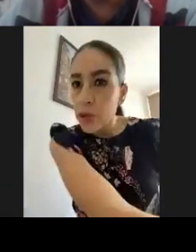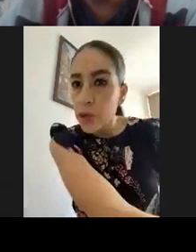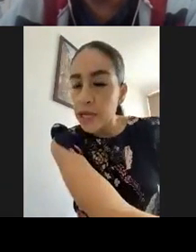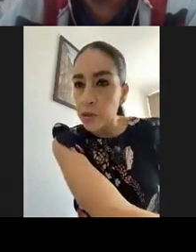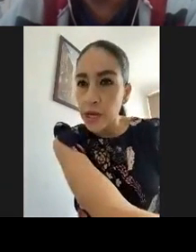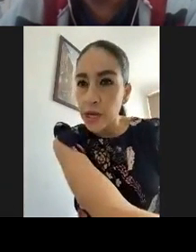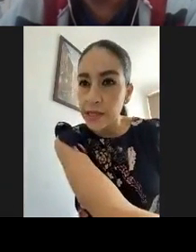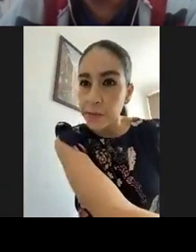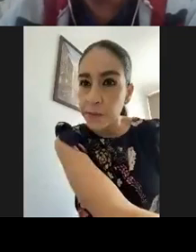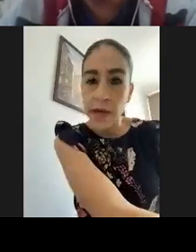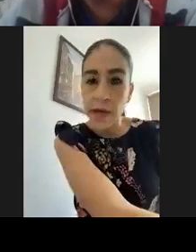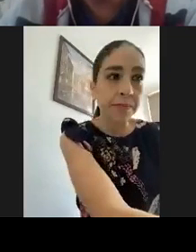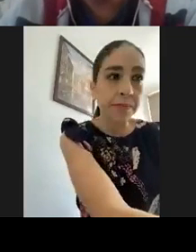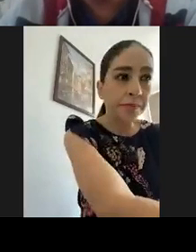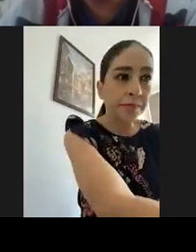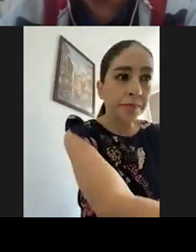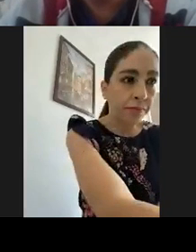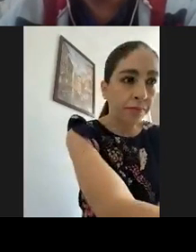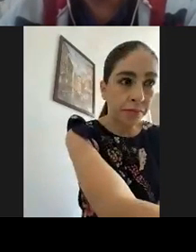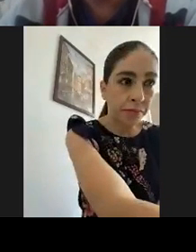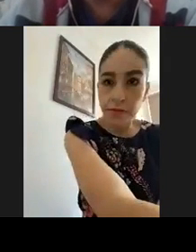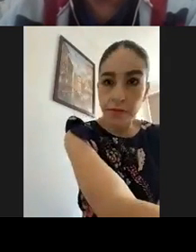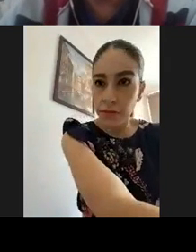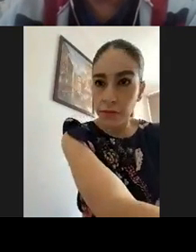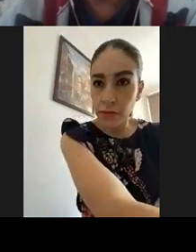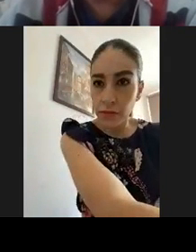Luis Arturo Casillas Peña.